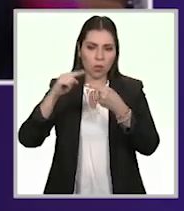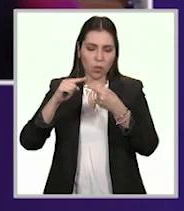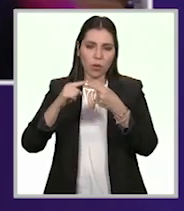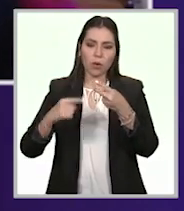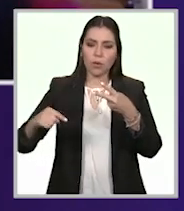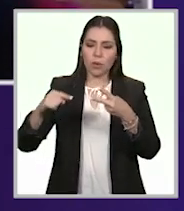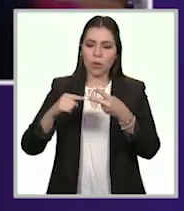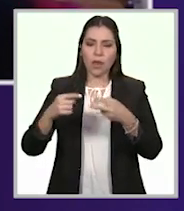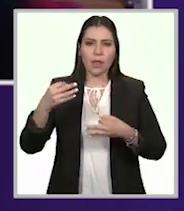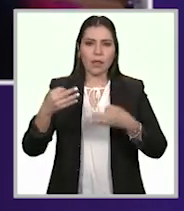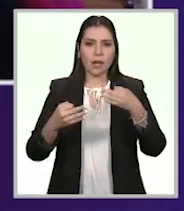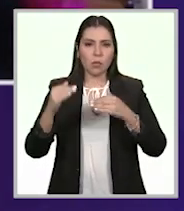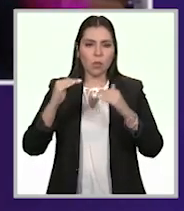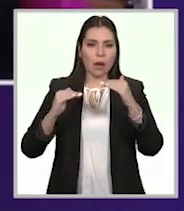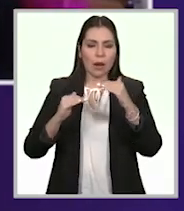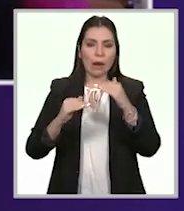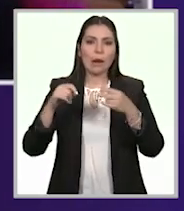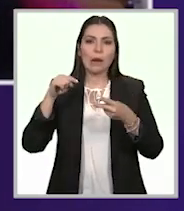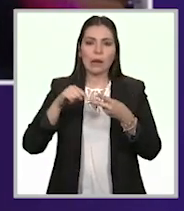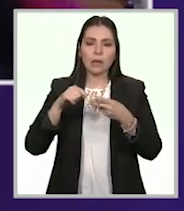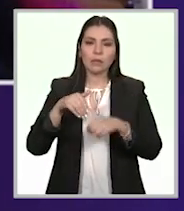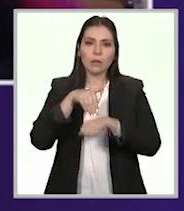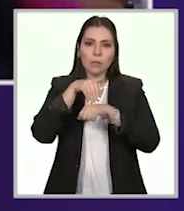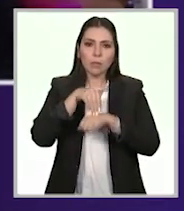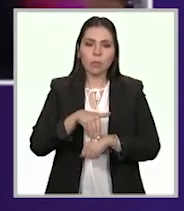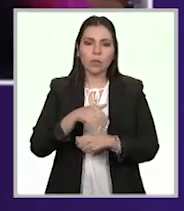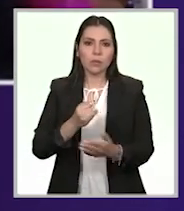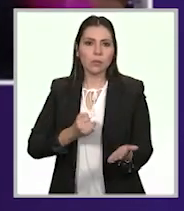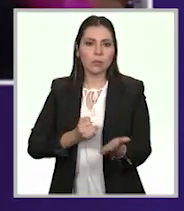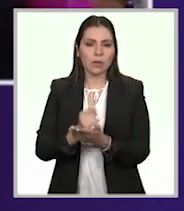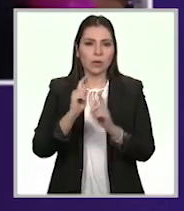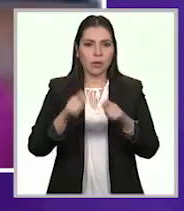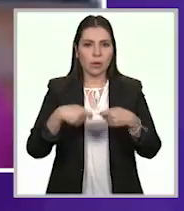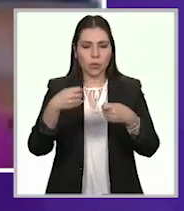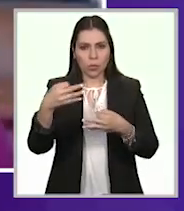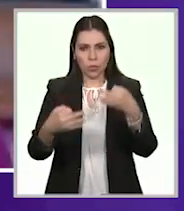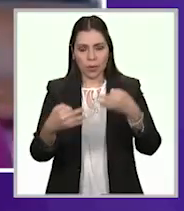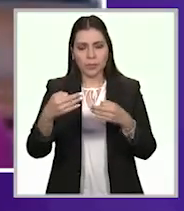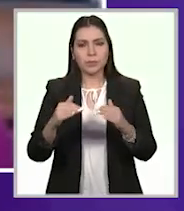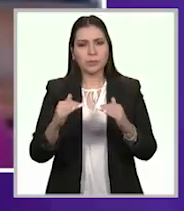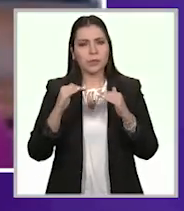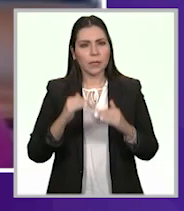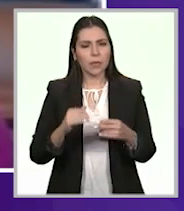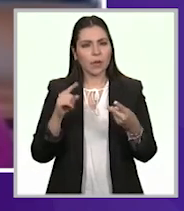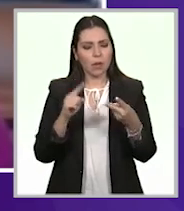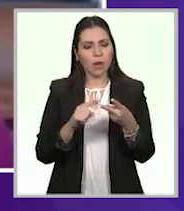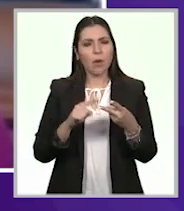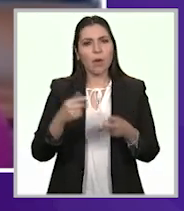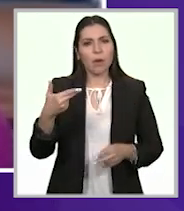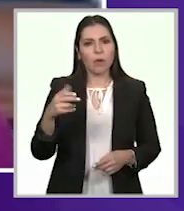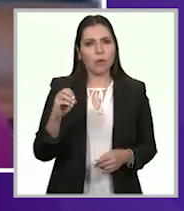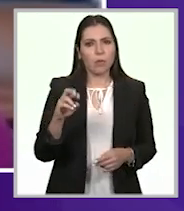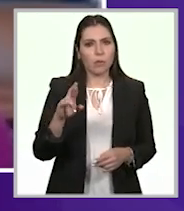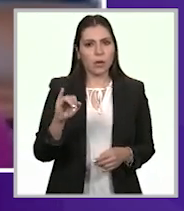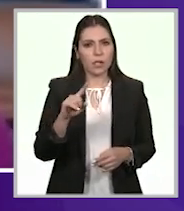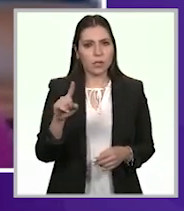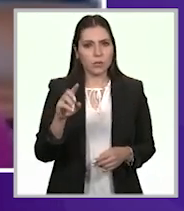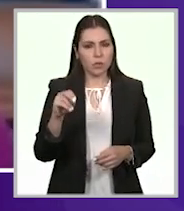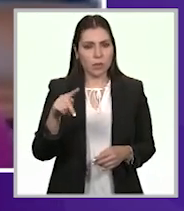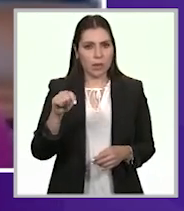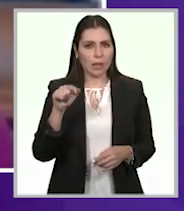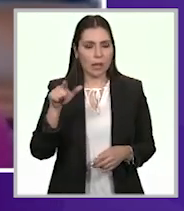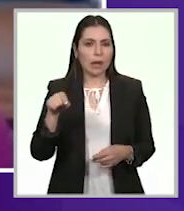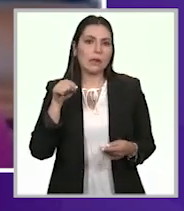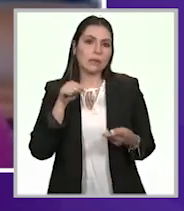por tanto, el tribunal inferior está obligado a seguir esa solución. El precedente horizontal, en cambio, es